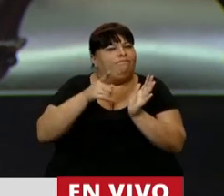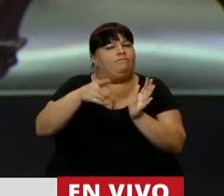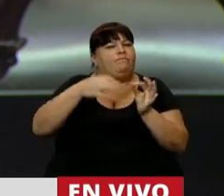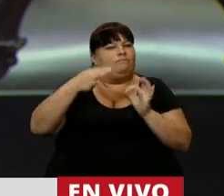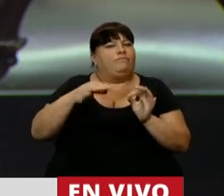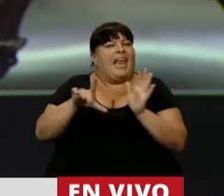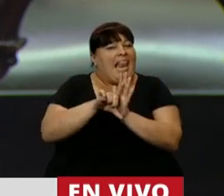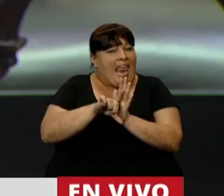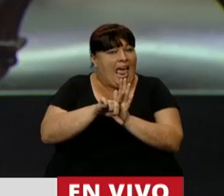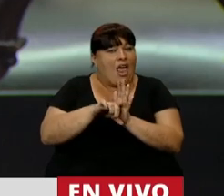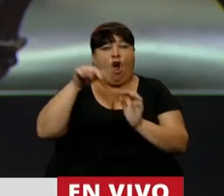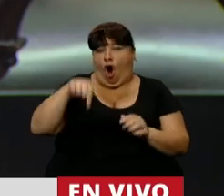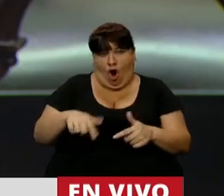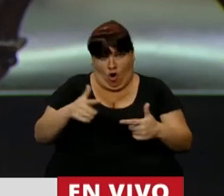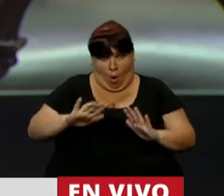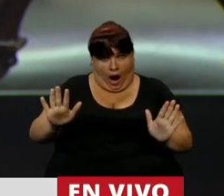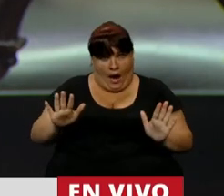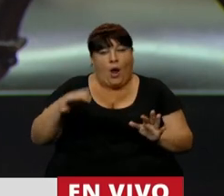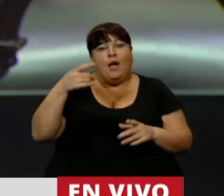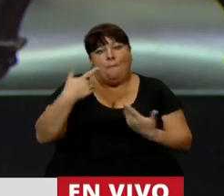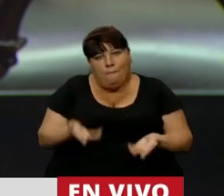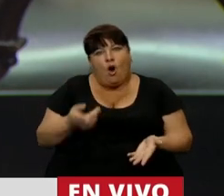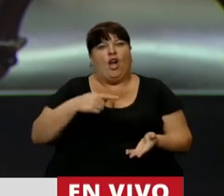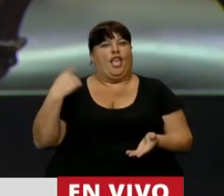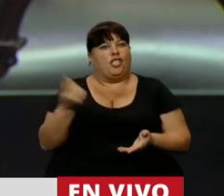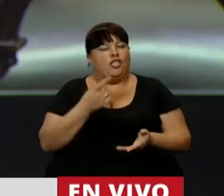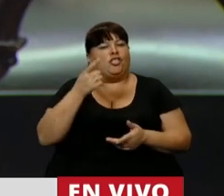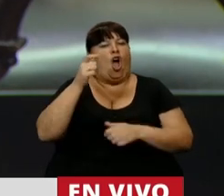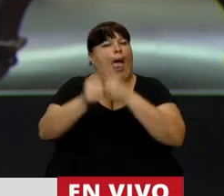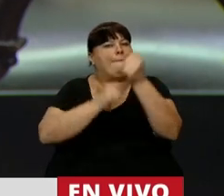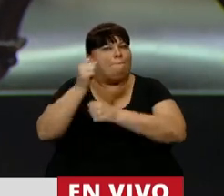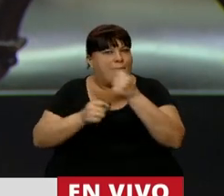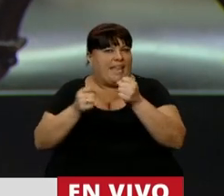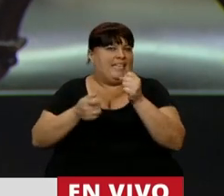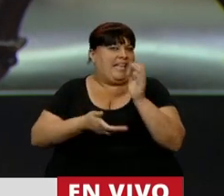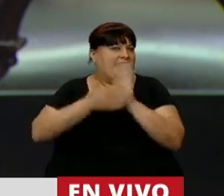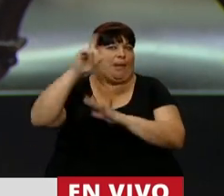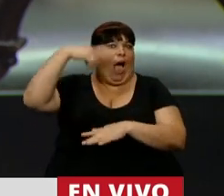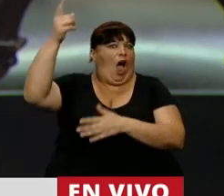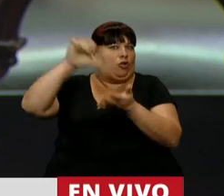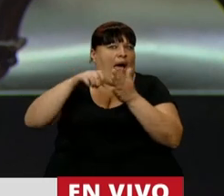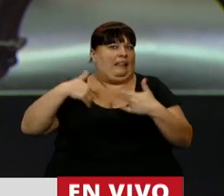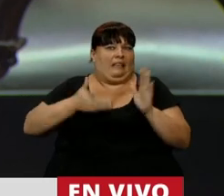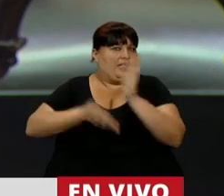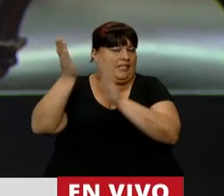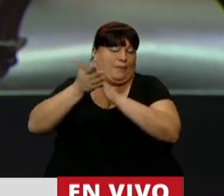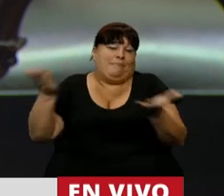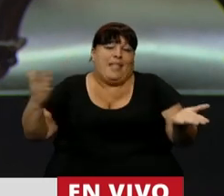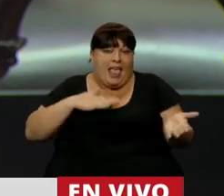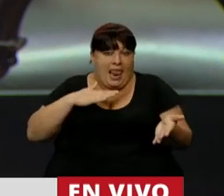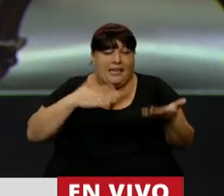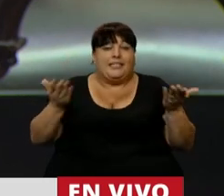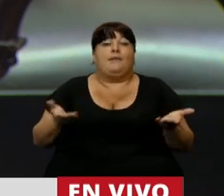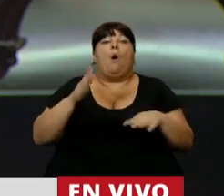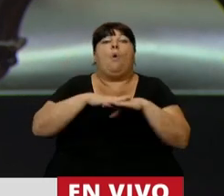seguridad jurídica hoy inexistente, motivo por el cual muchas empresas están yendo de nuestra patria,